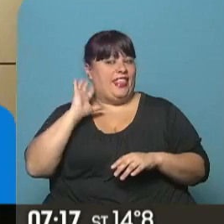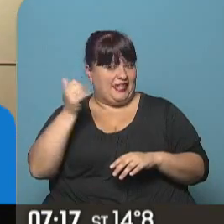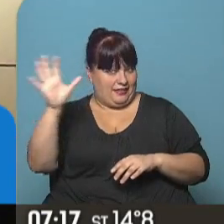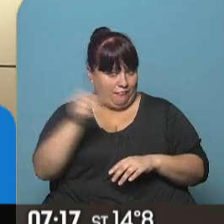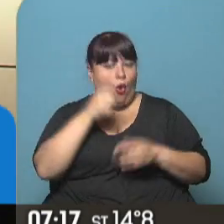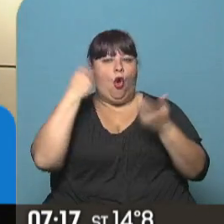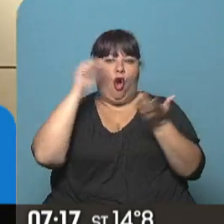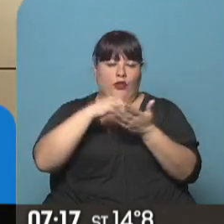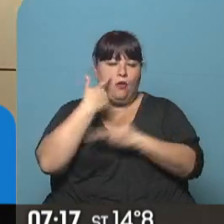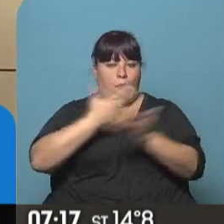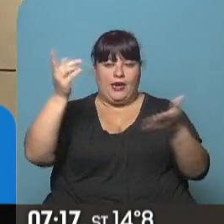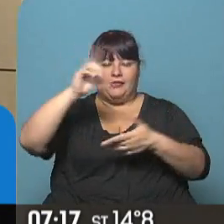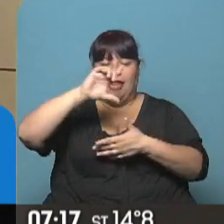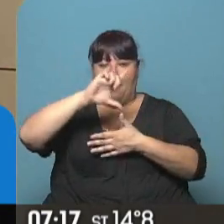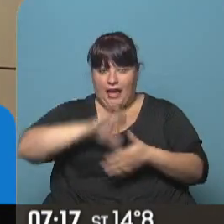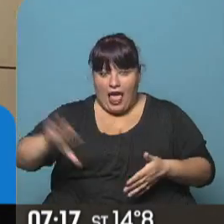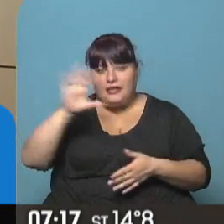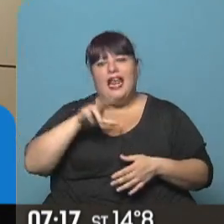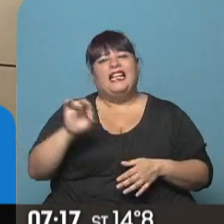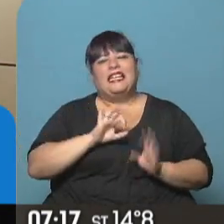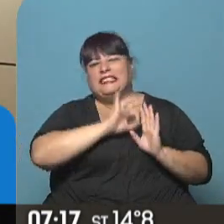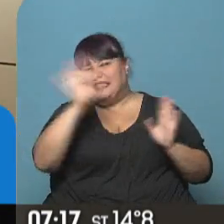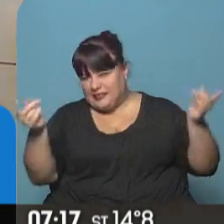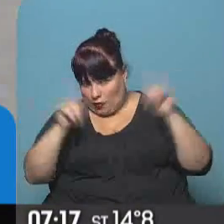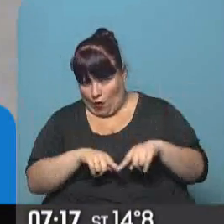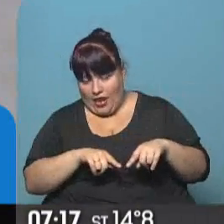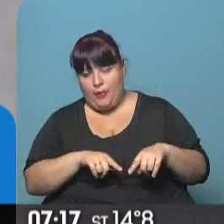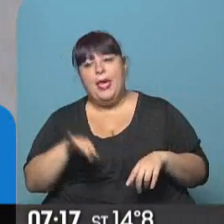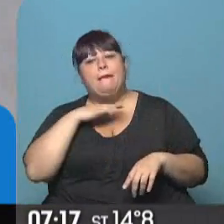vuelve a exhibirse en América Latina después de 30 años.